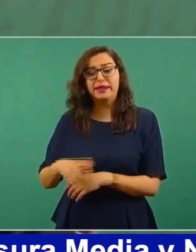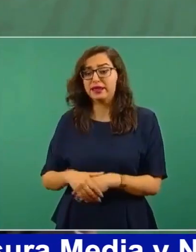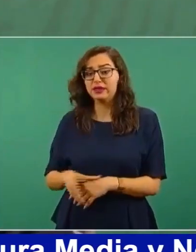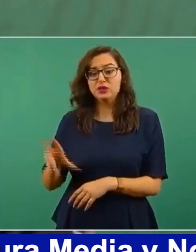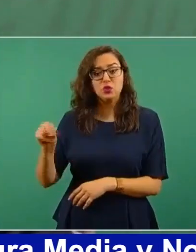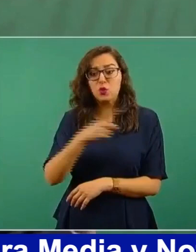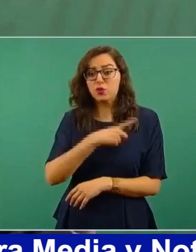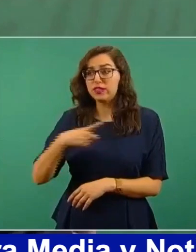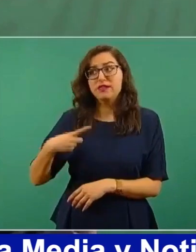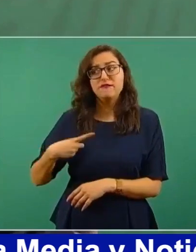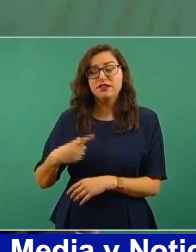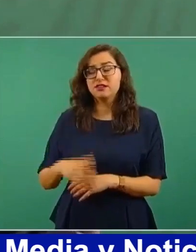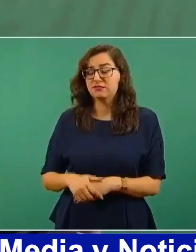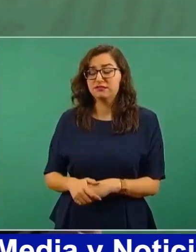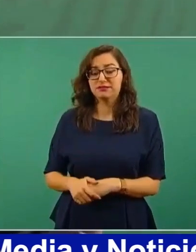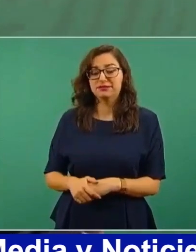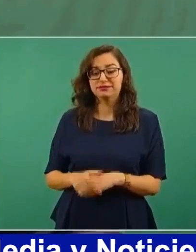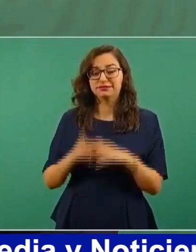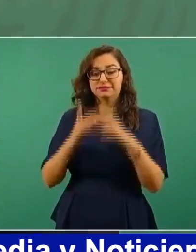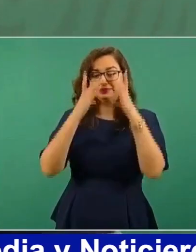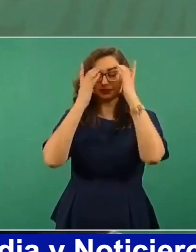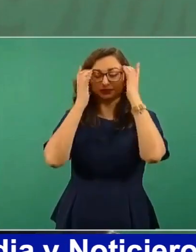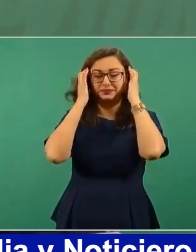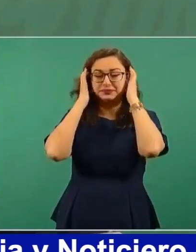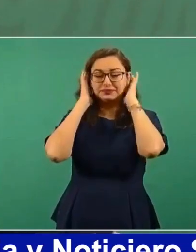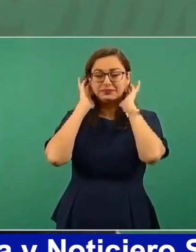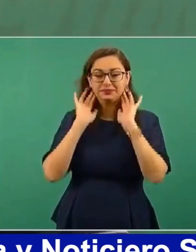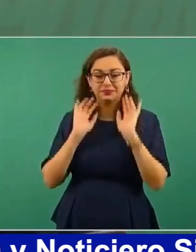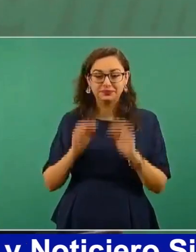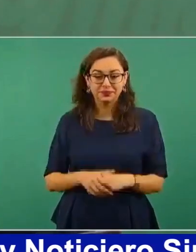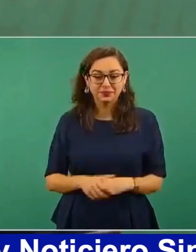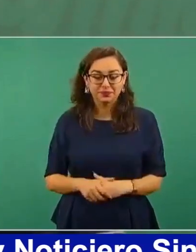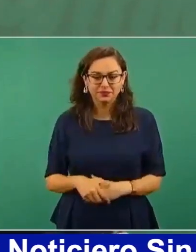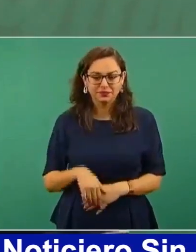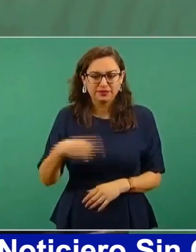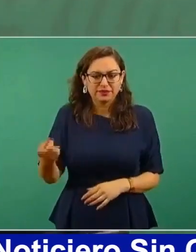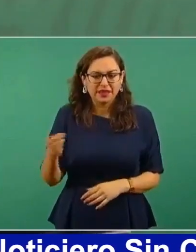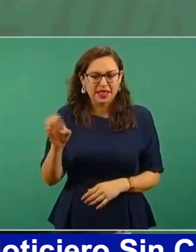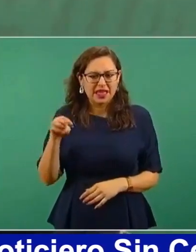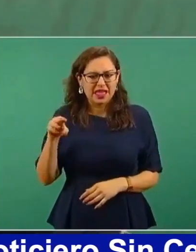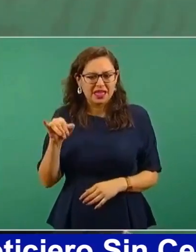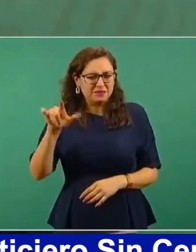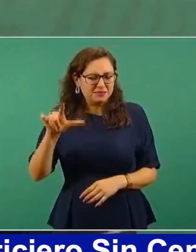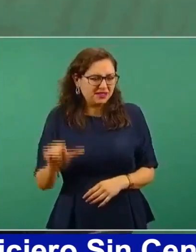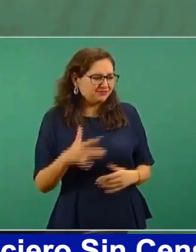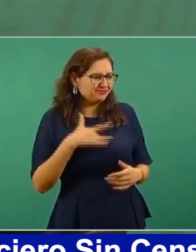Creo que eso fue antes, porque Emilio se resistía